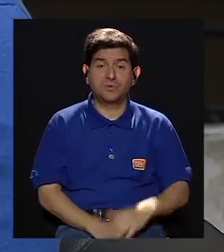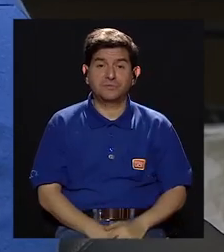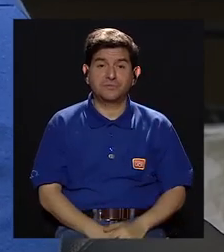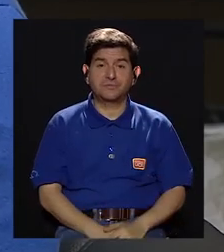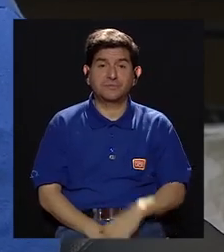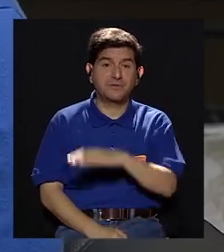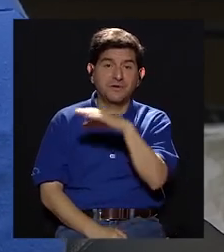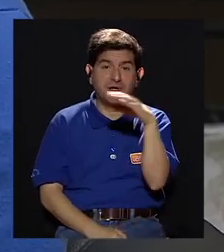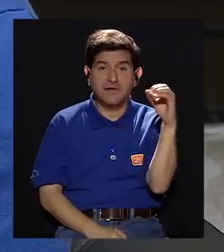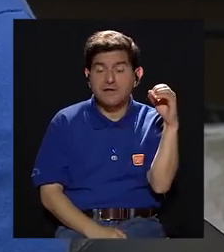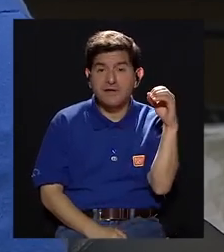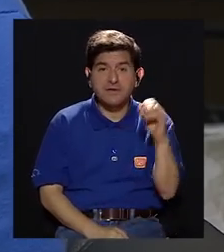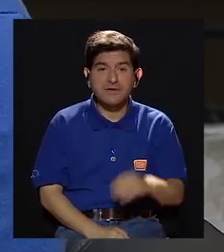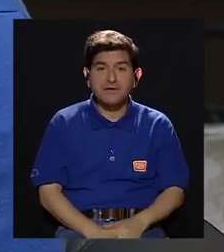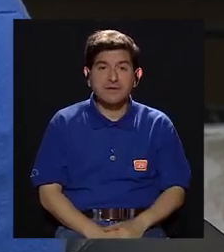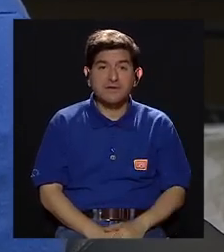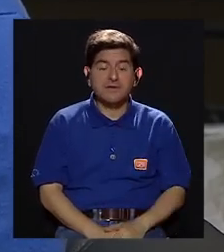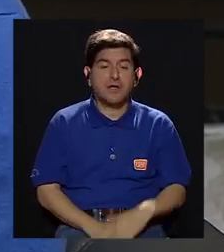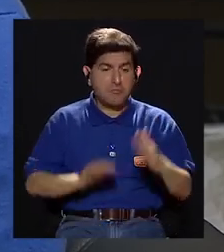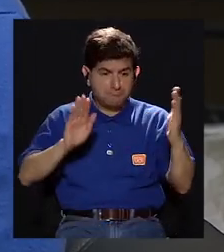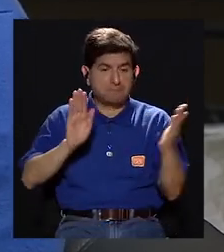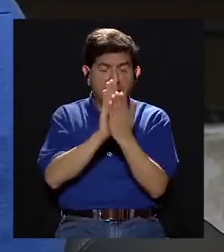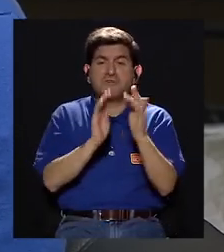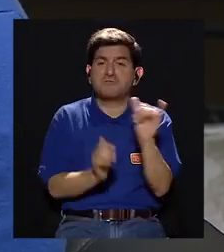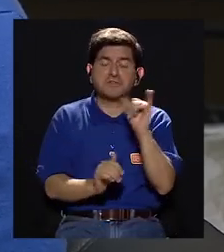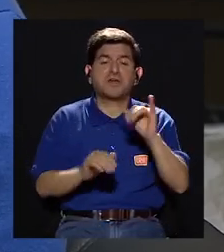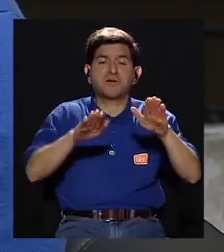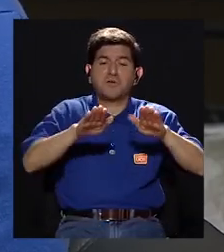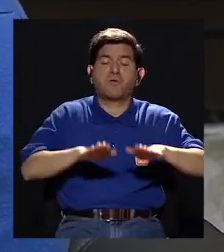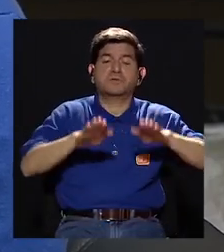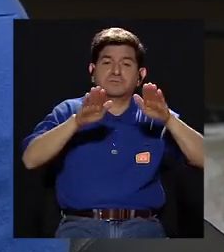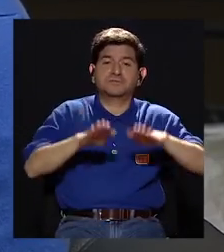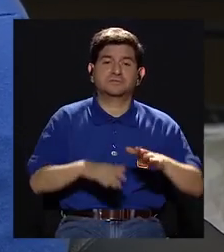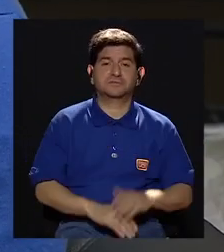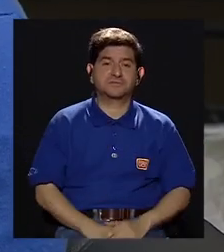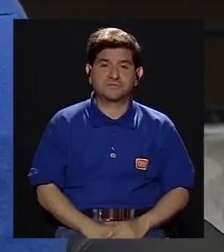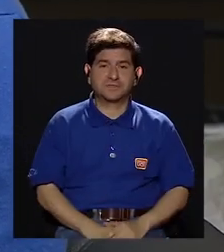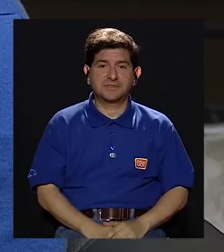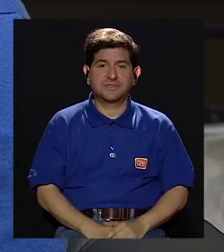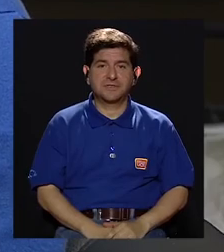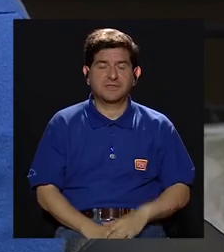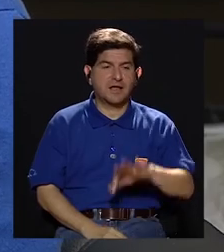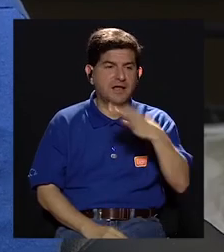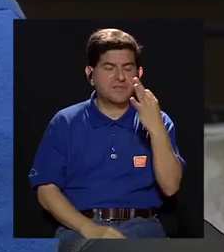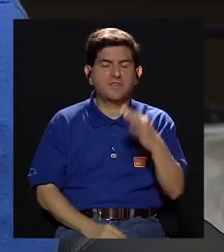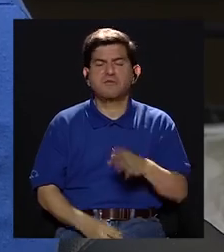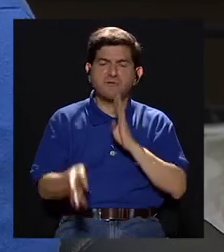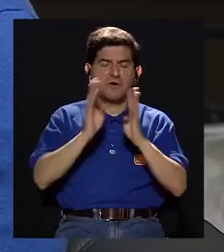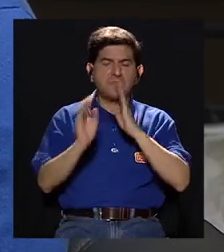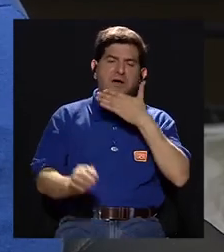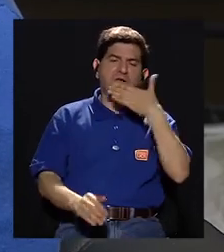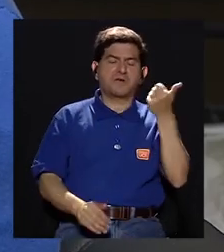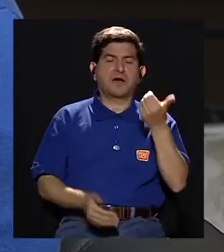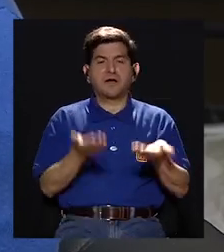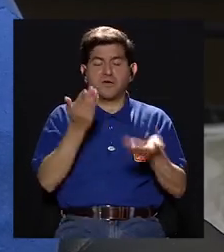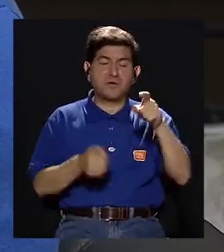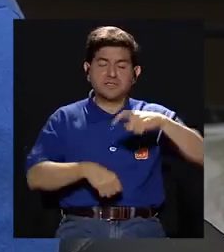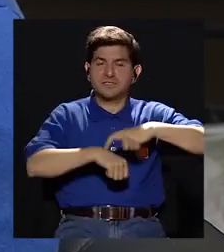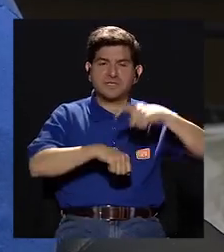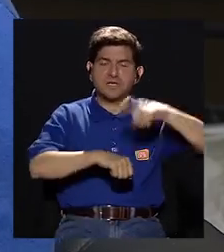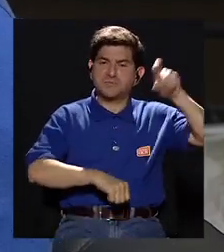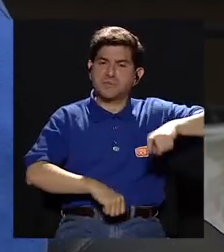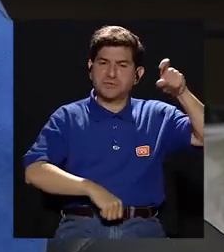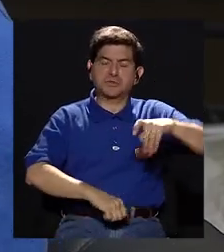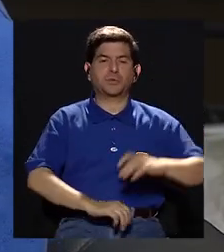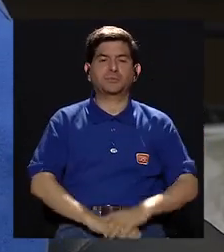vos solita, digamos, y puedes enfrentarlo igual más tranquila, digamos, con más elocuencia de repente o lo que